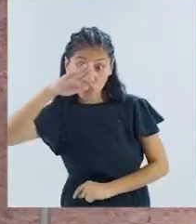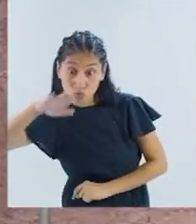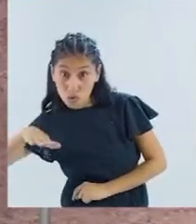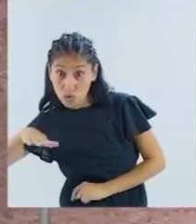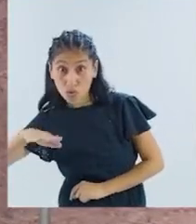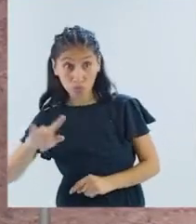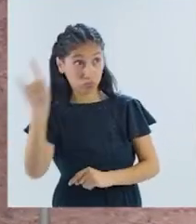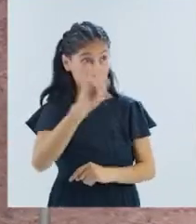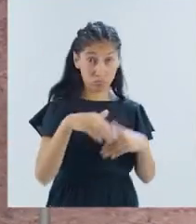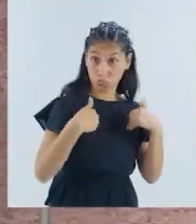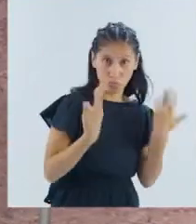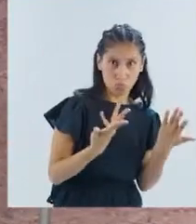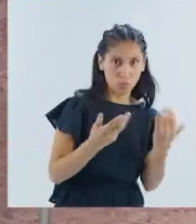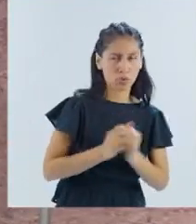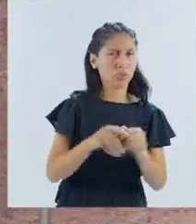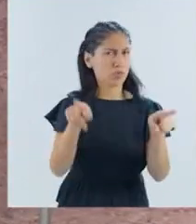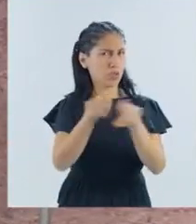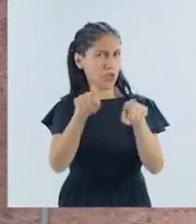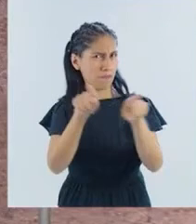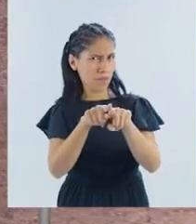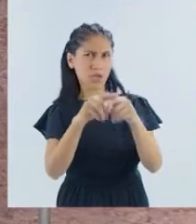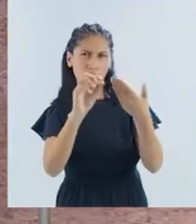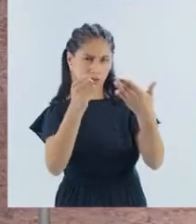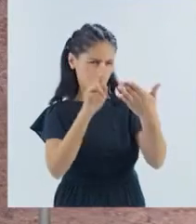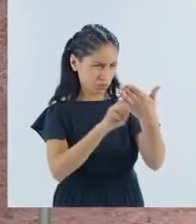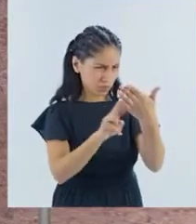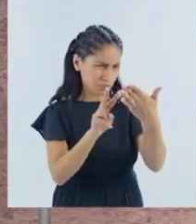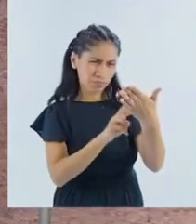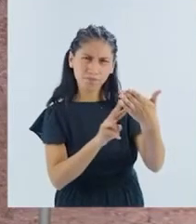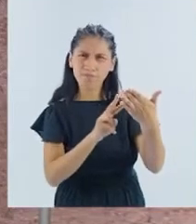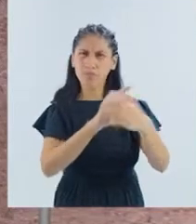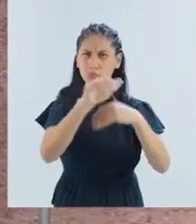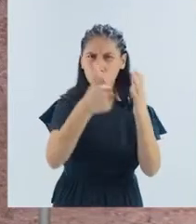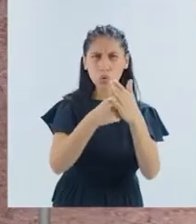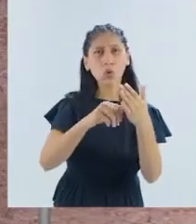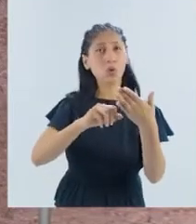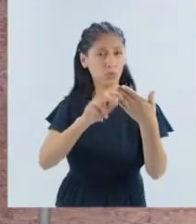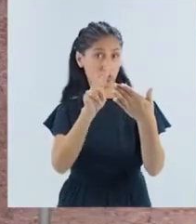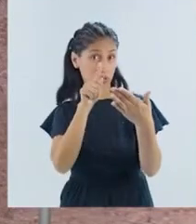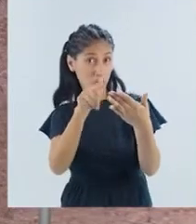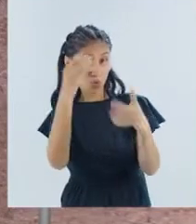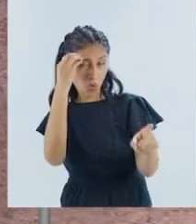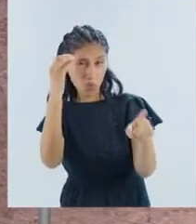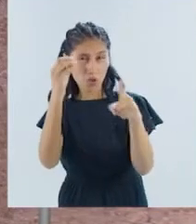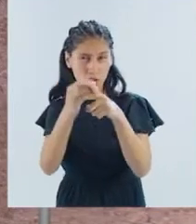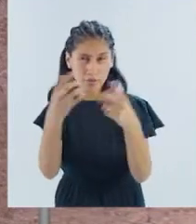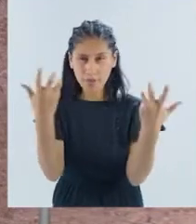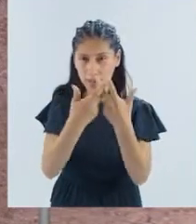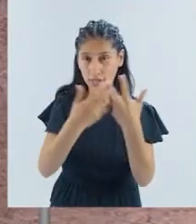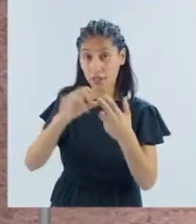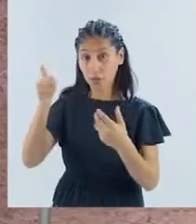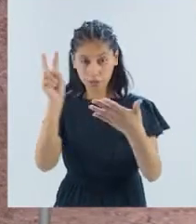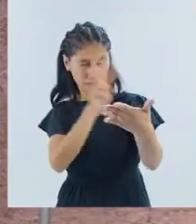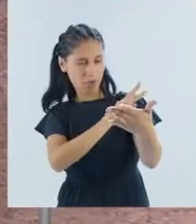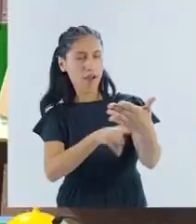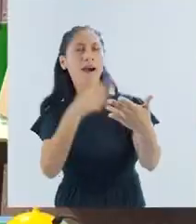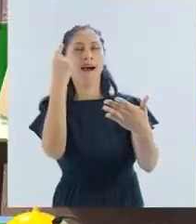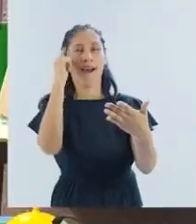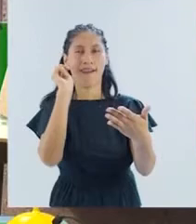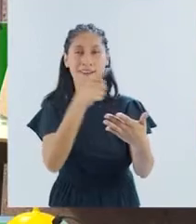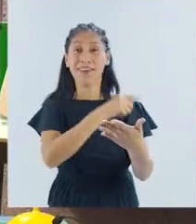nuestra tesis, proposición o justificación debe ser contundente para que cause el impacto esperado en el lector o